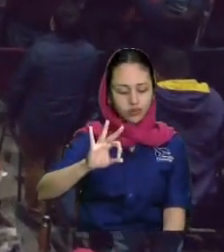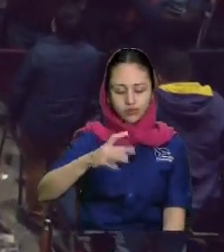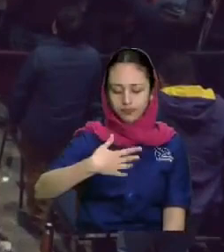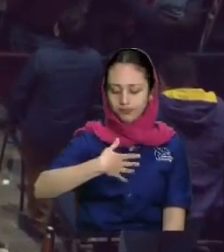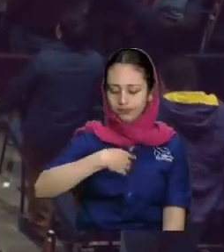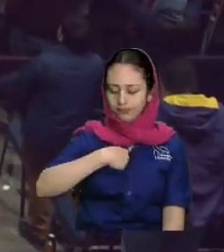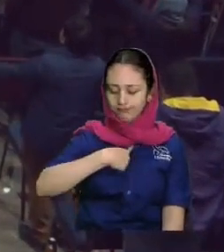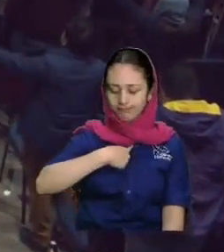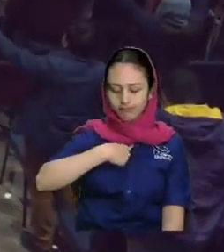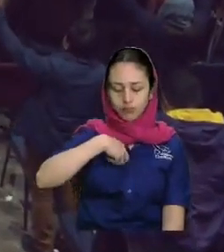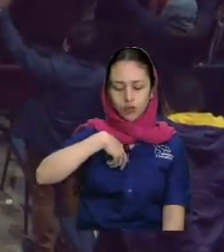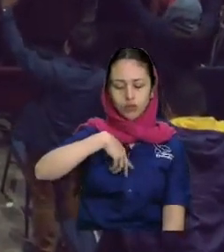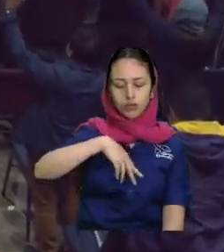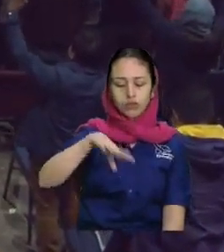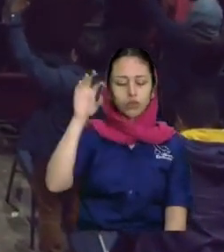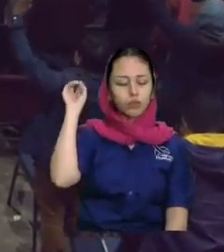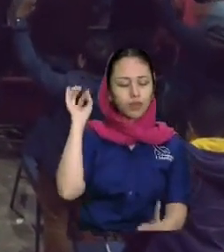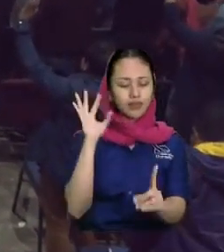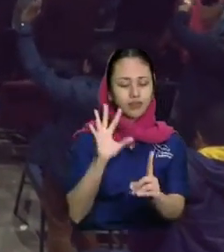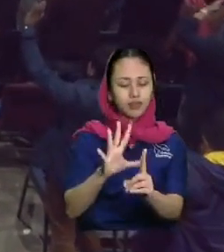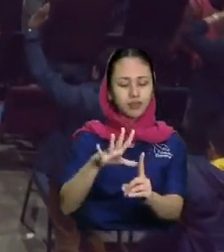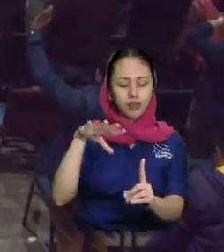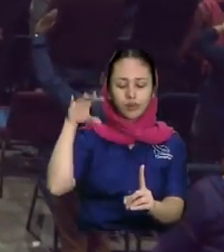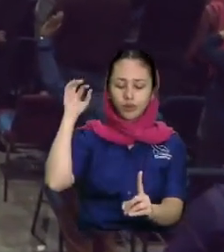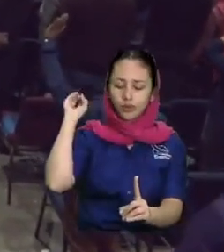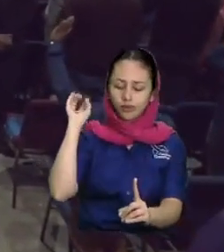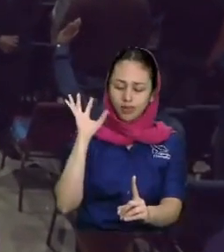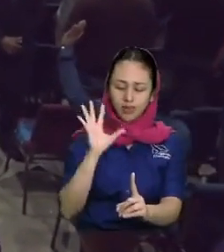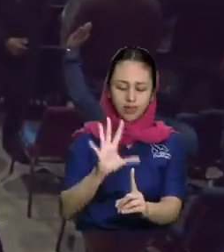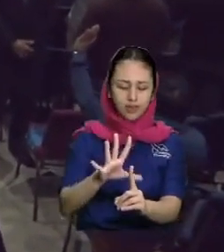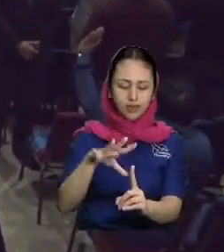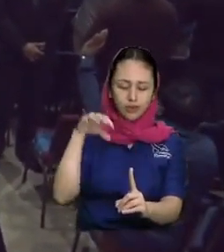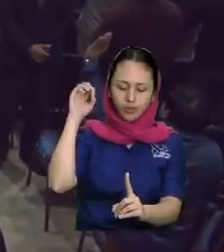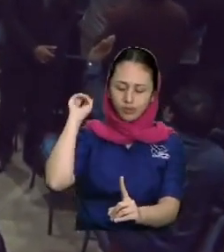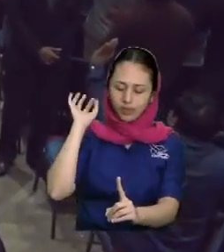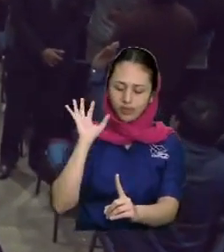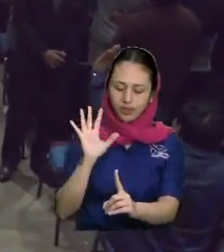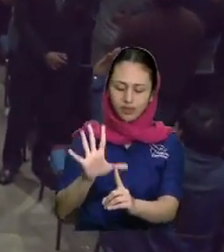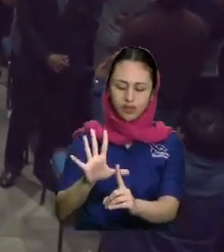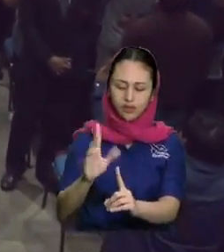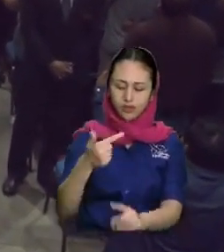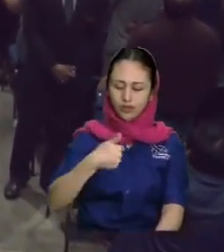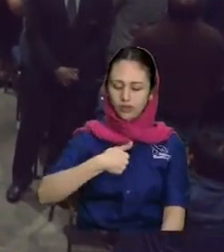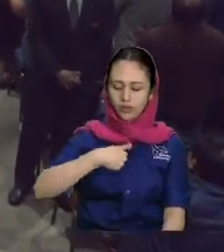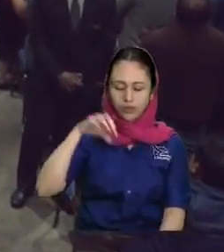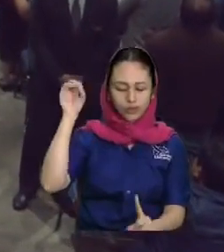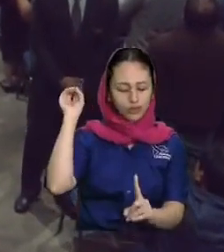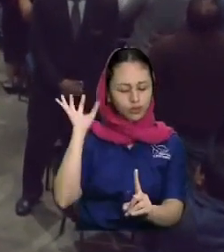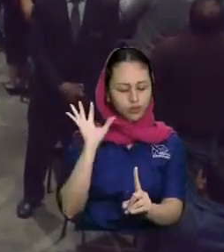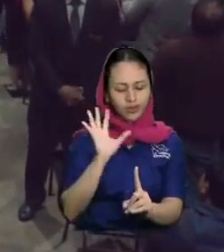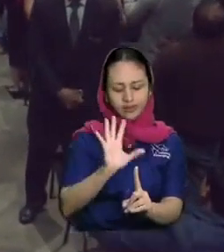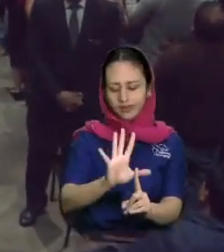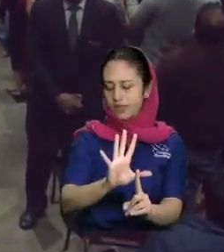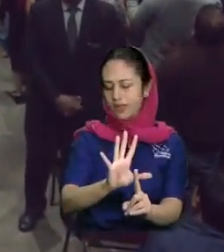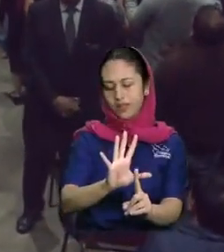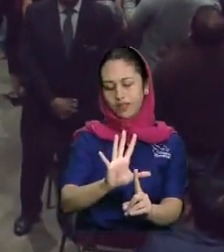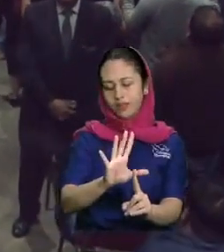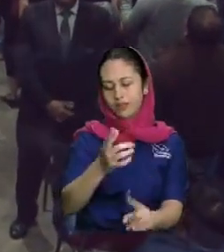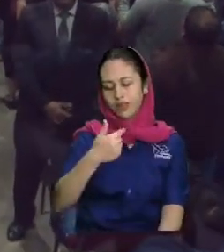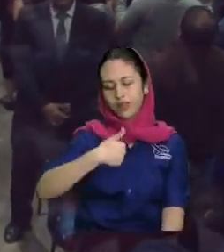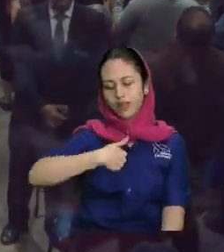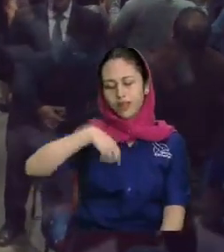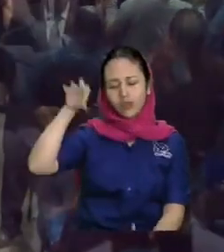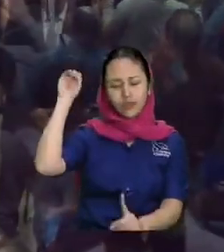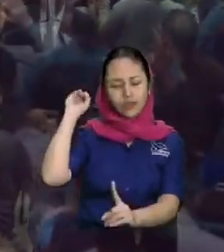Yo bendigo a Sergio Guillermo, a Pablo Joel, a Paola Noemí, a David